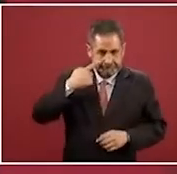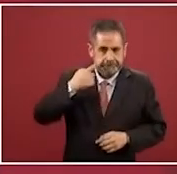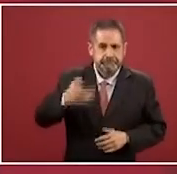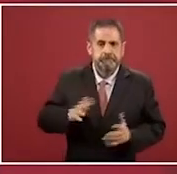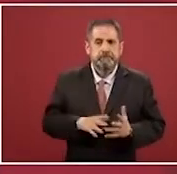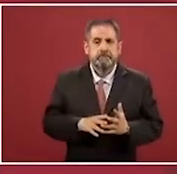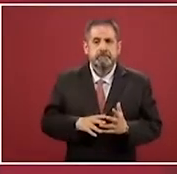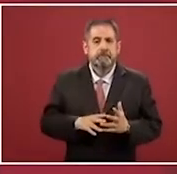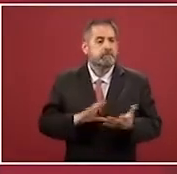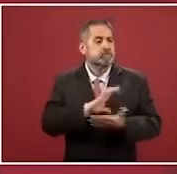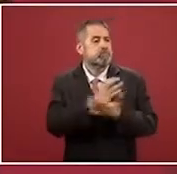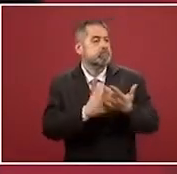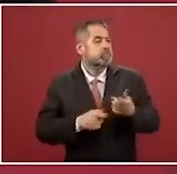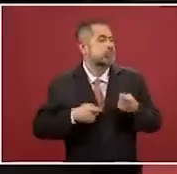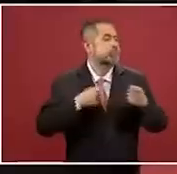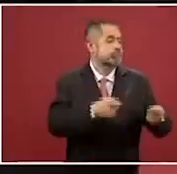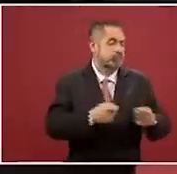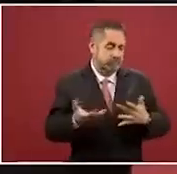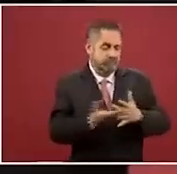para tener la obra,